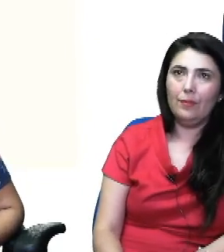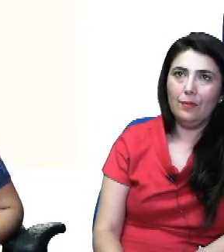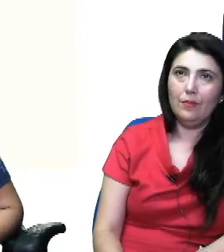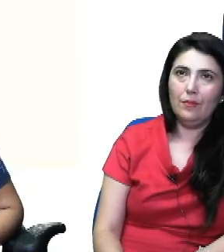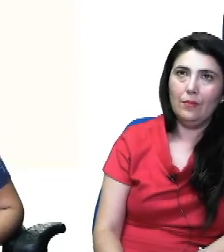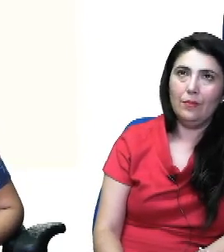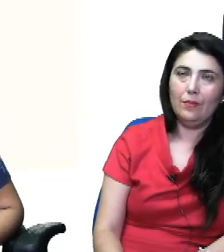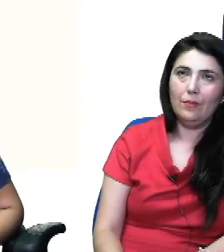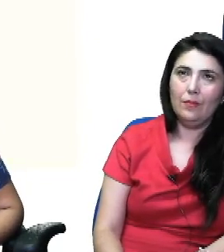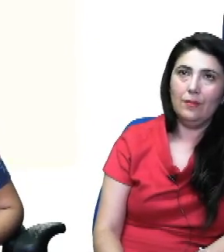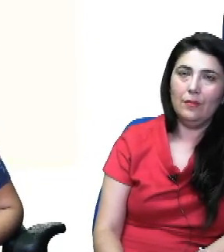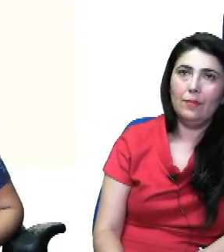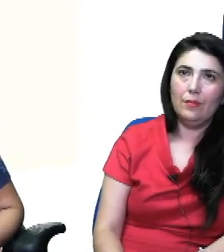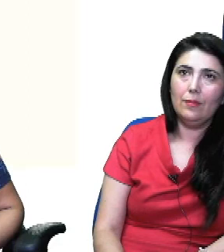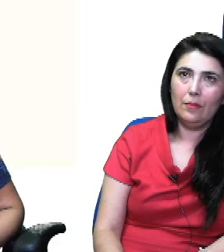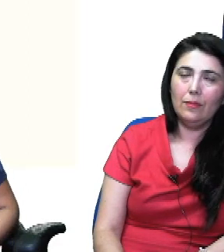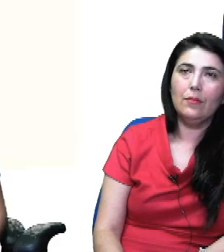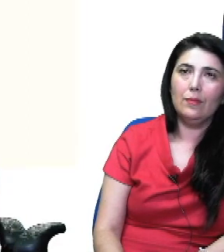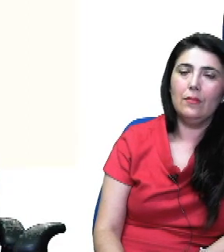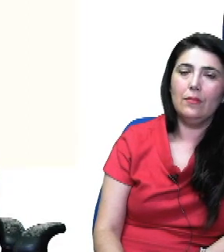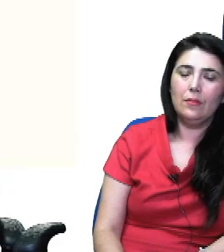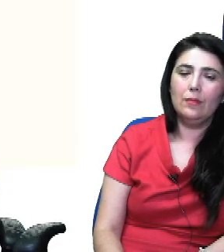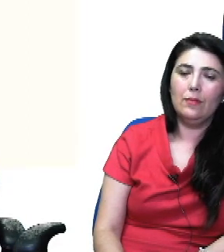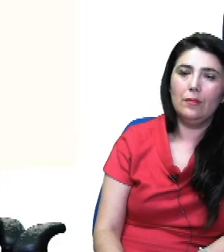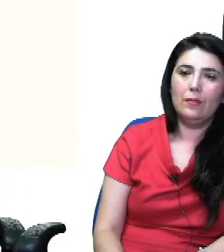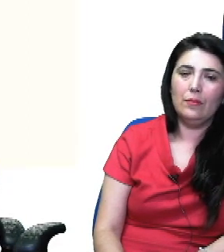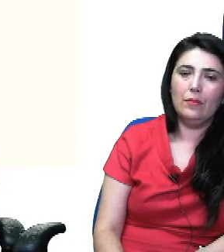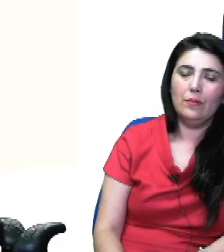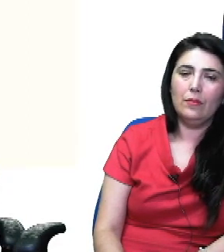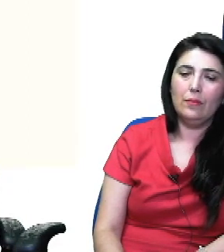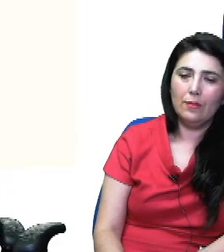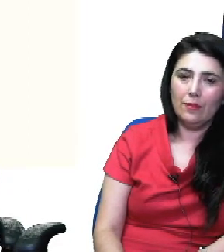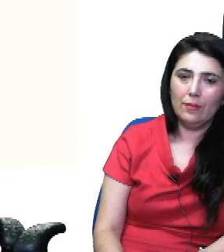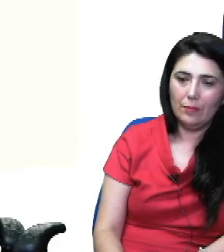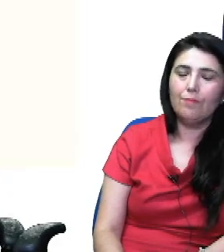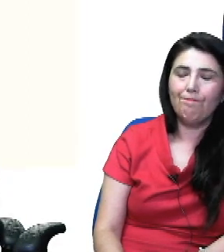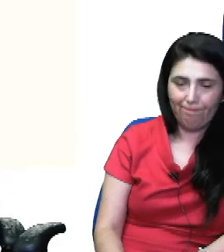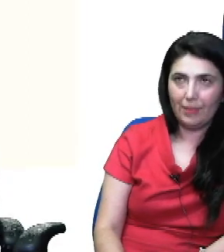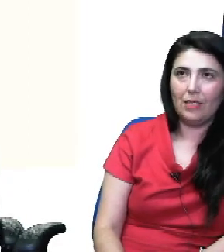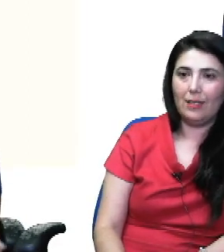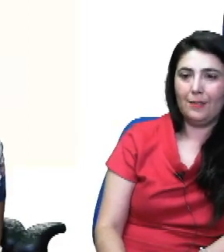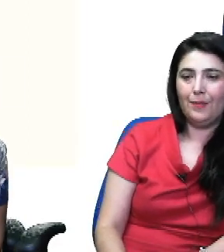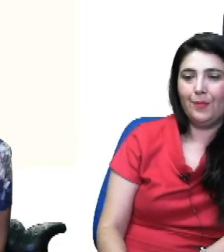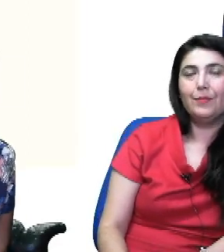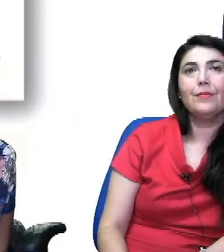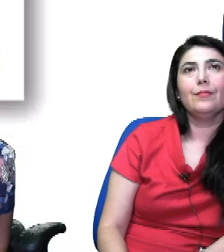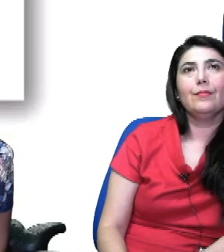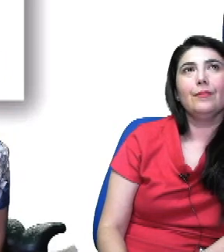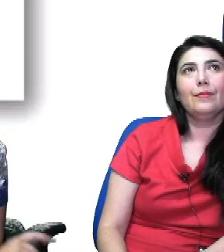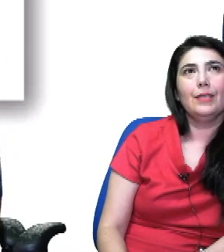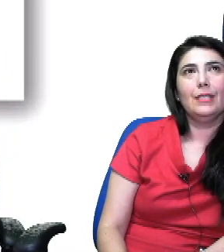universales, de característica más comunitaria y sociales, estén también cubiertas.